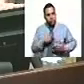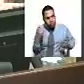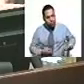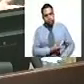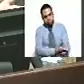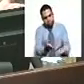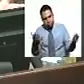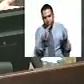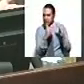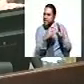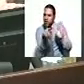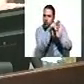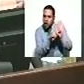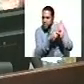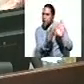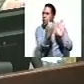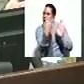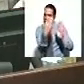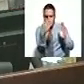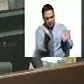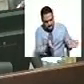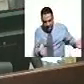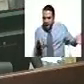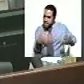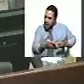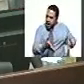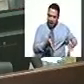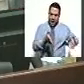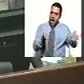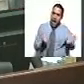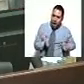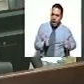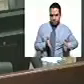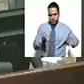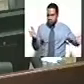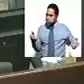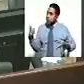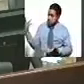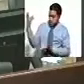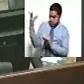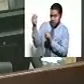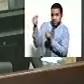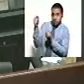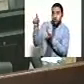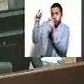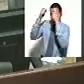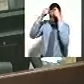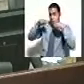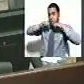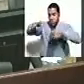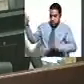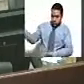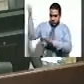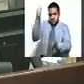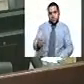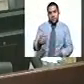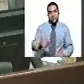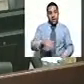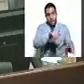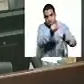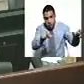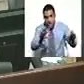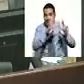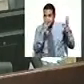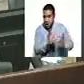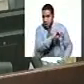los estándares habitacionales de los proyectos de vivienda que se hagan con recursos públicos. Y yo sí quiero invitar a los senadores y senadoras